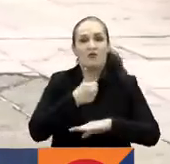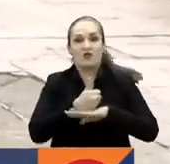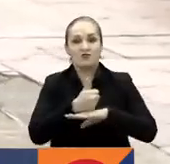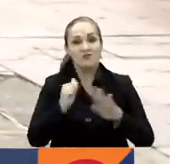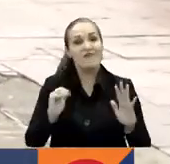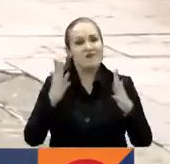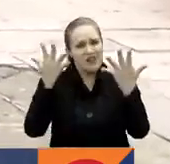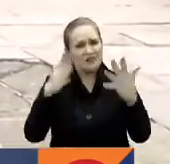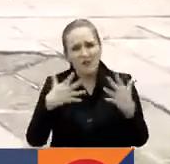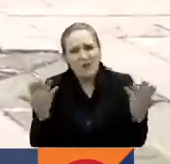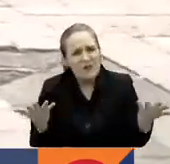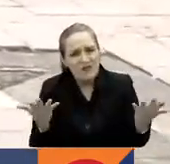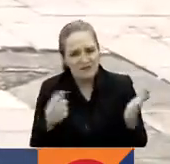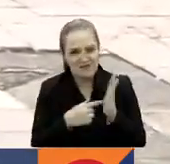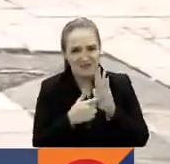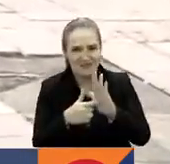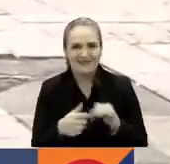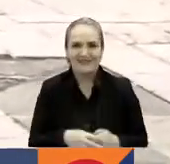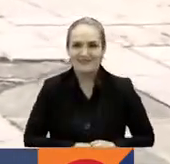caleños.